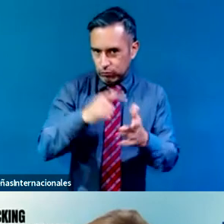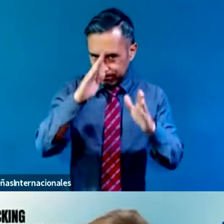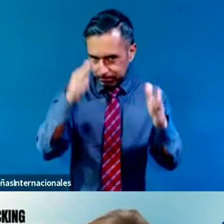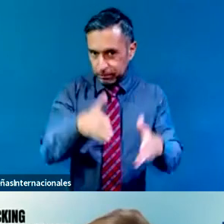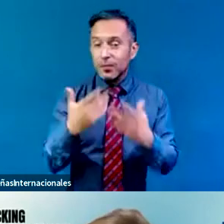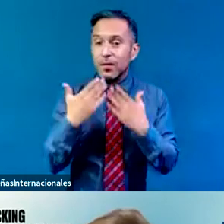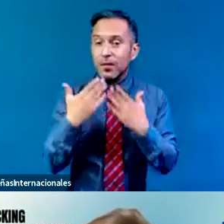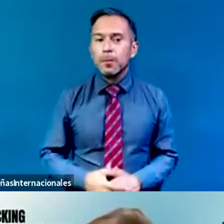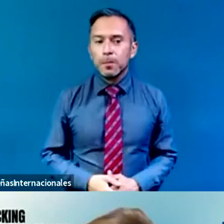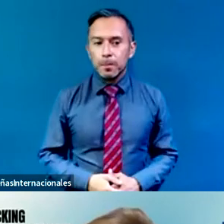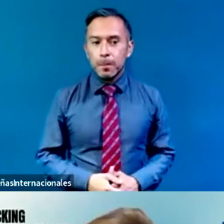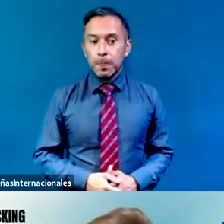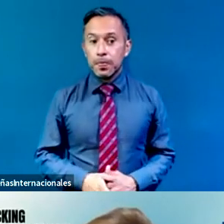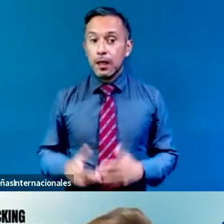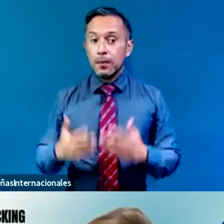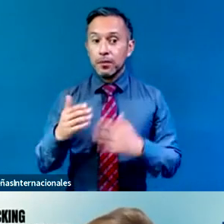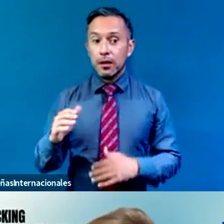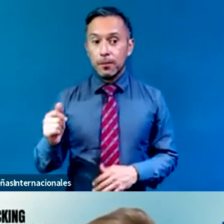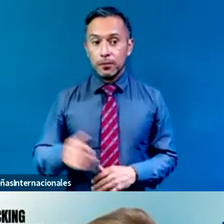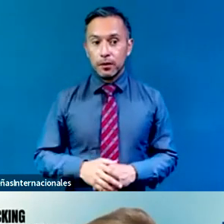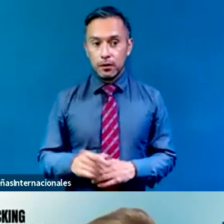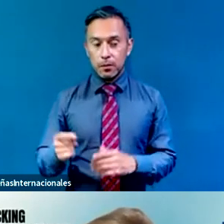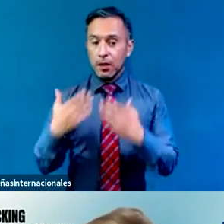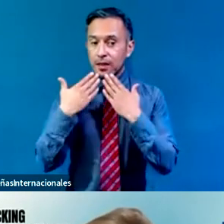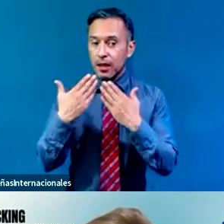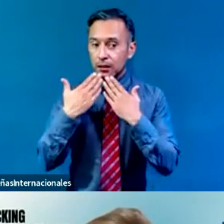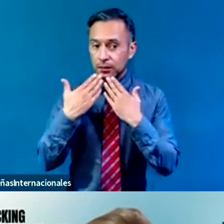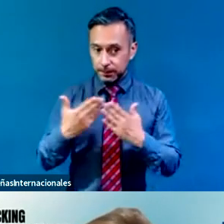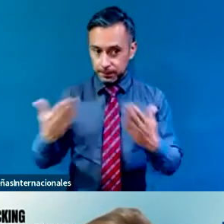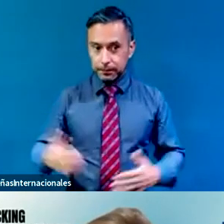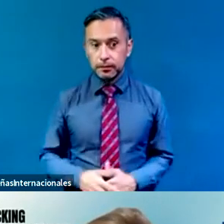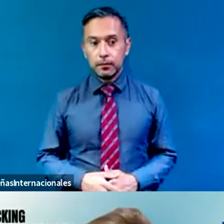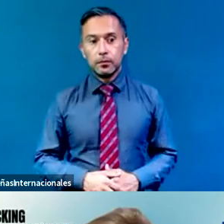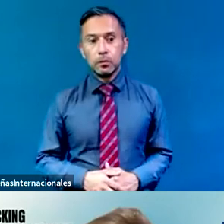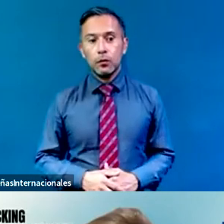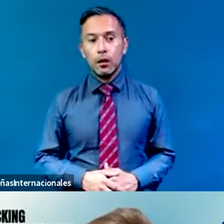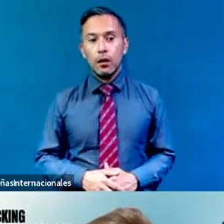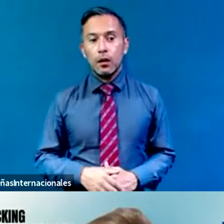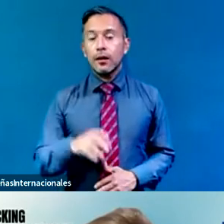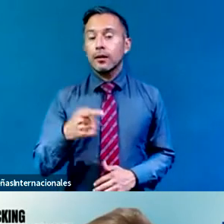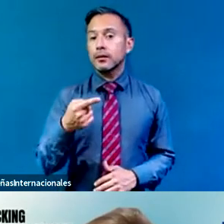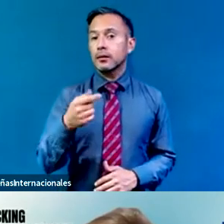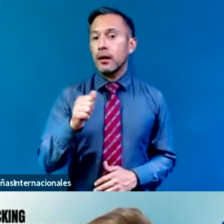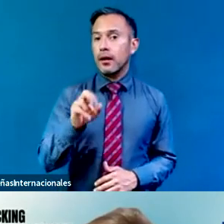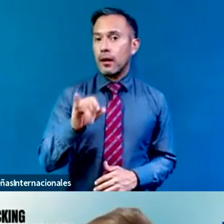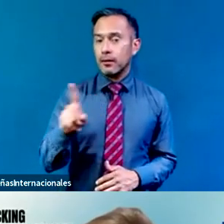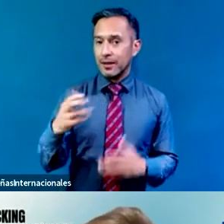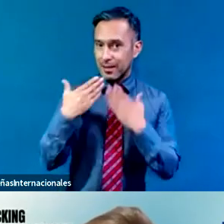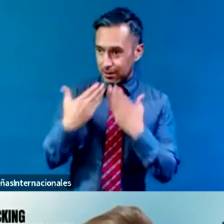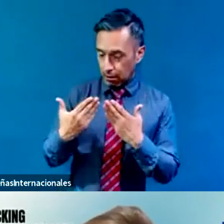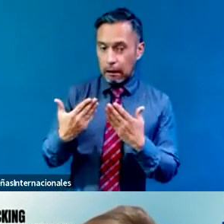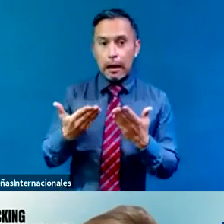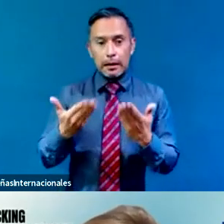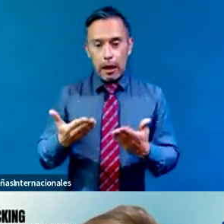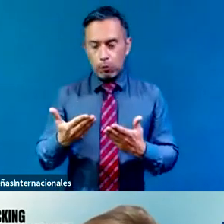Thank you so much, Dr. Mungarai. I would now like to invite Ms. Najmi